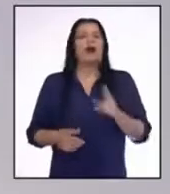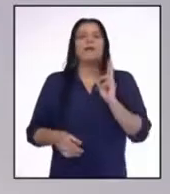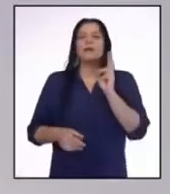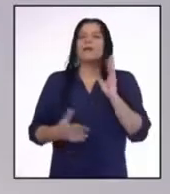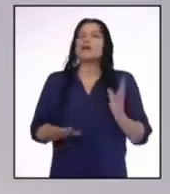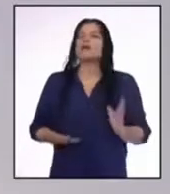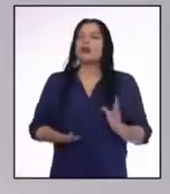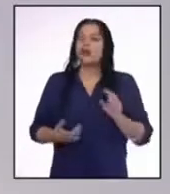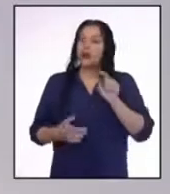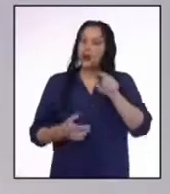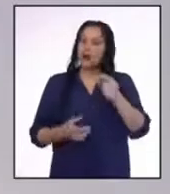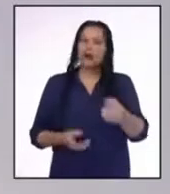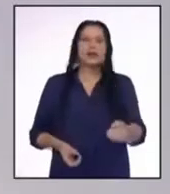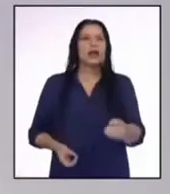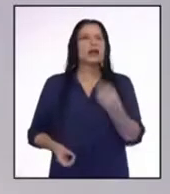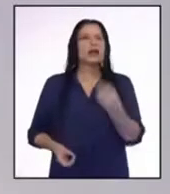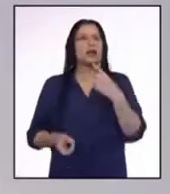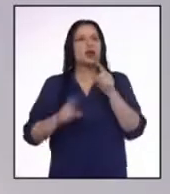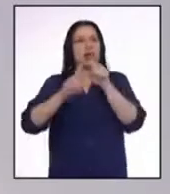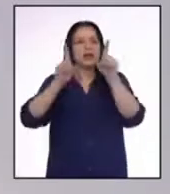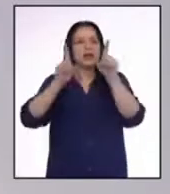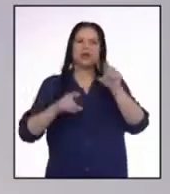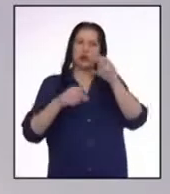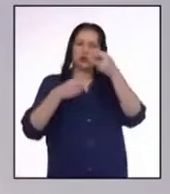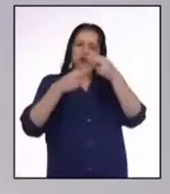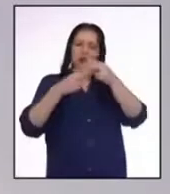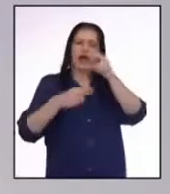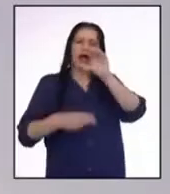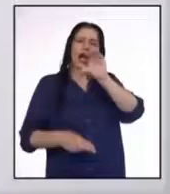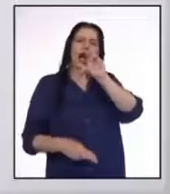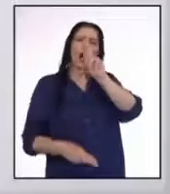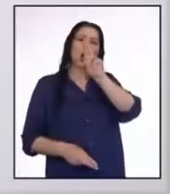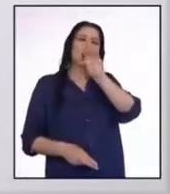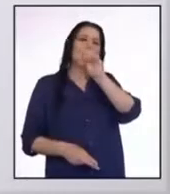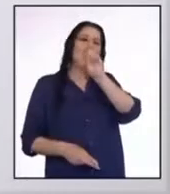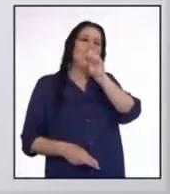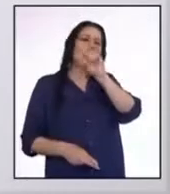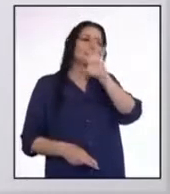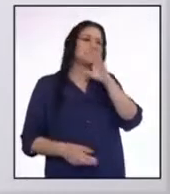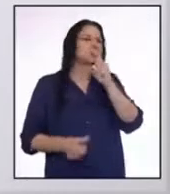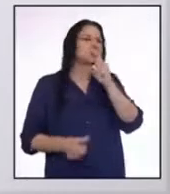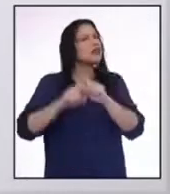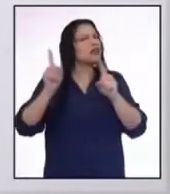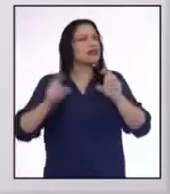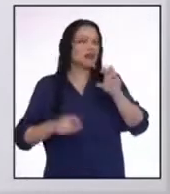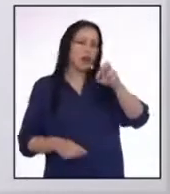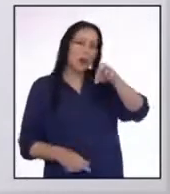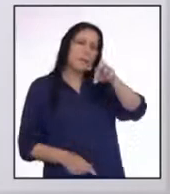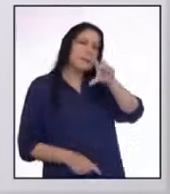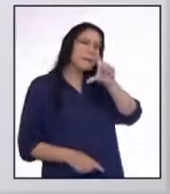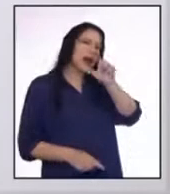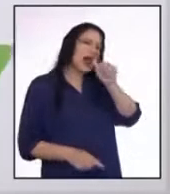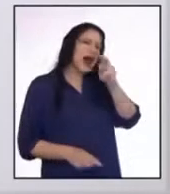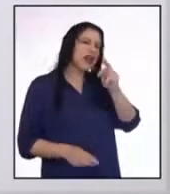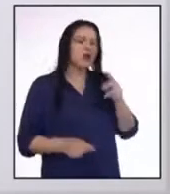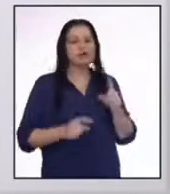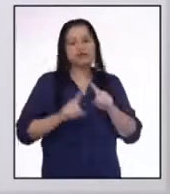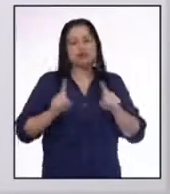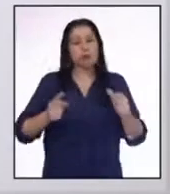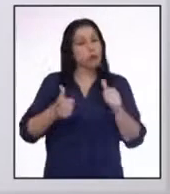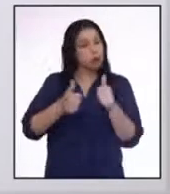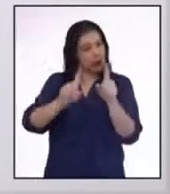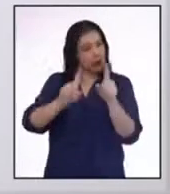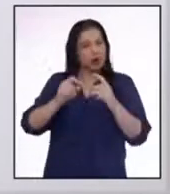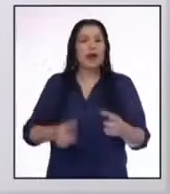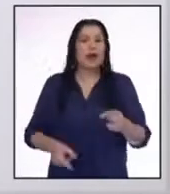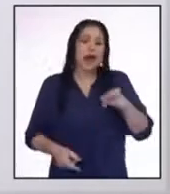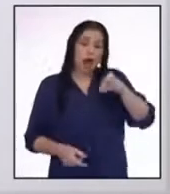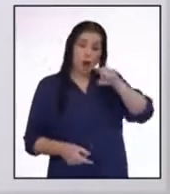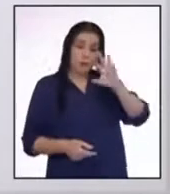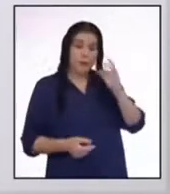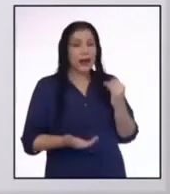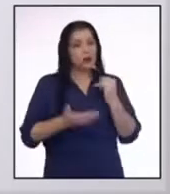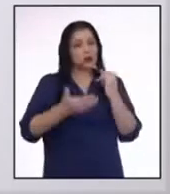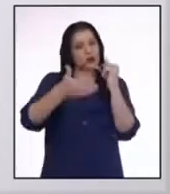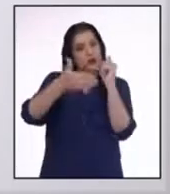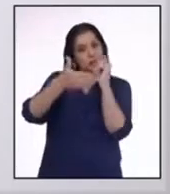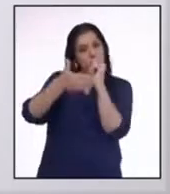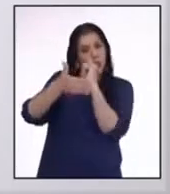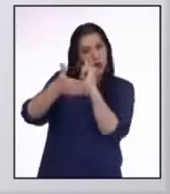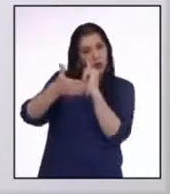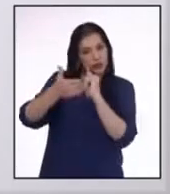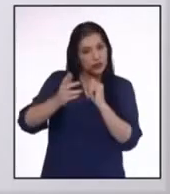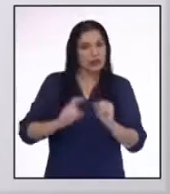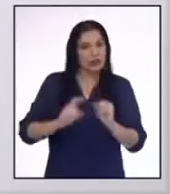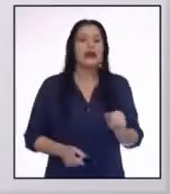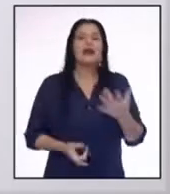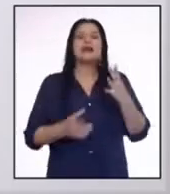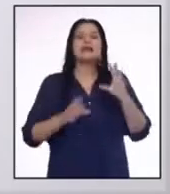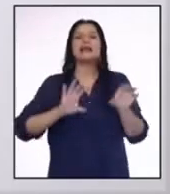Profesor, acaba de decir que ese es un croquis. ¿En qué se diferencia de un plano? Ah, muy buena pregunta, Stephanie. Los planos son dibujos delineados.